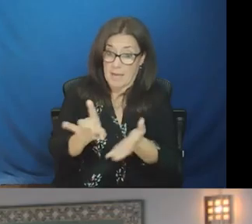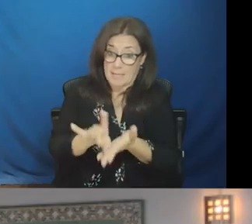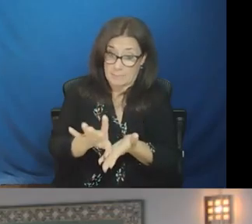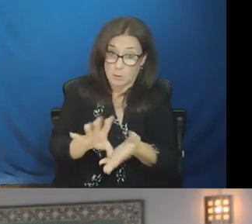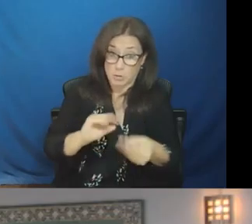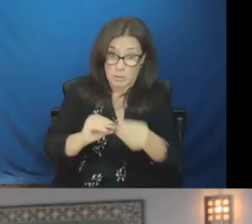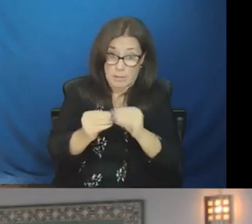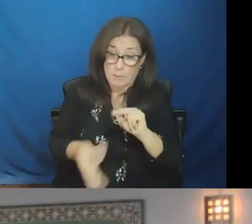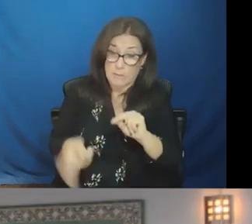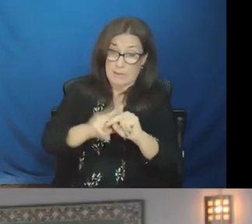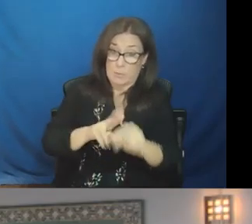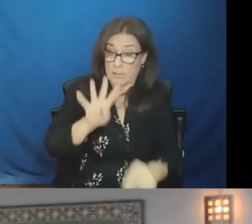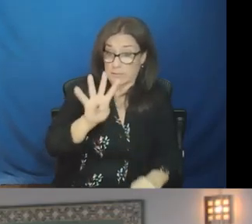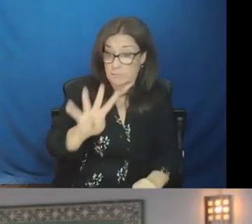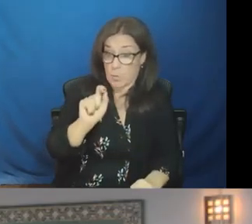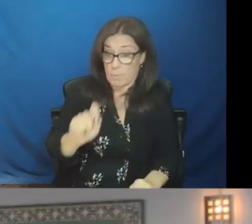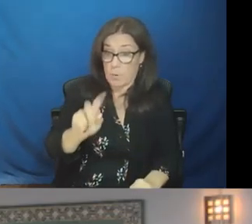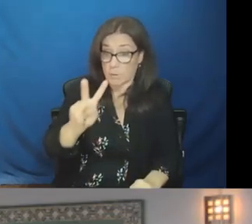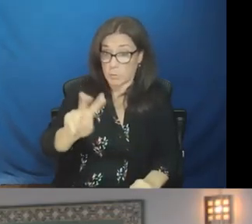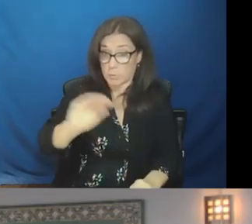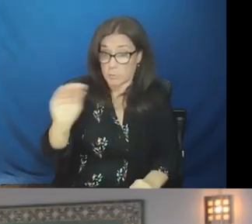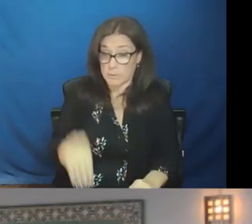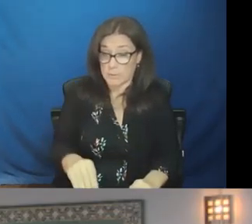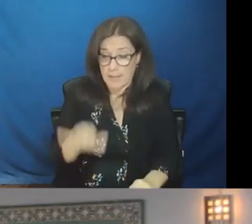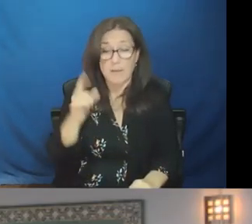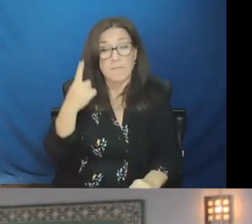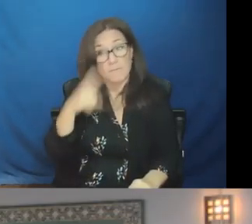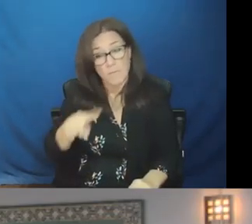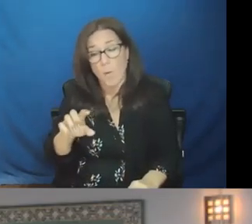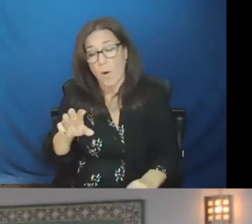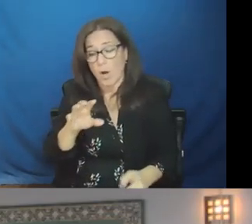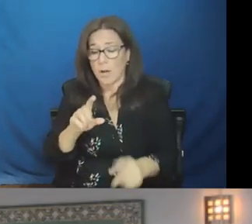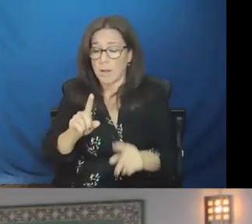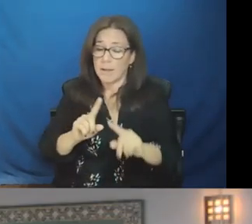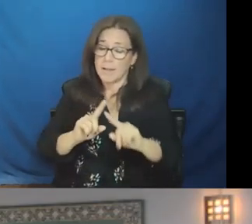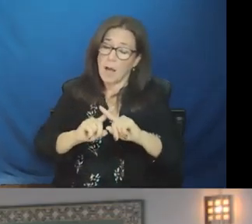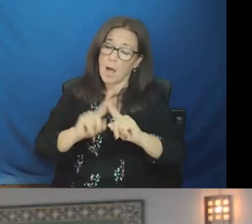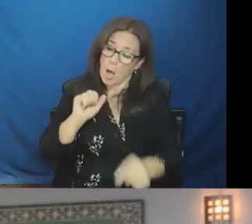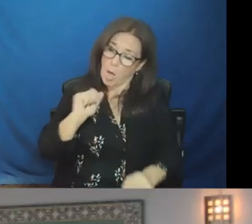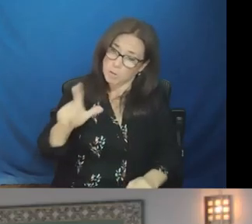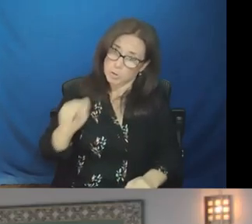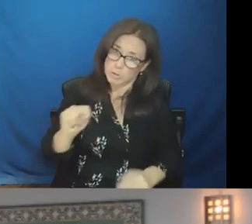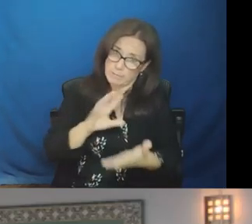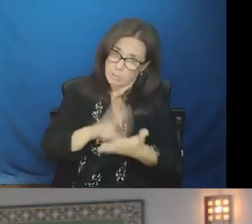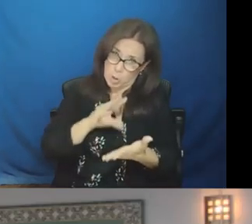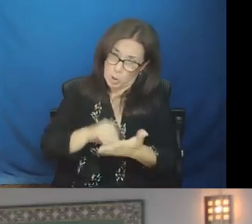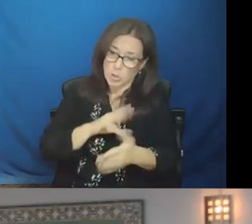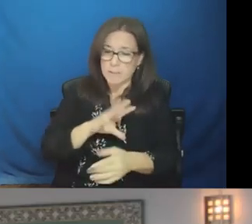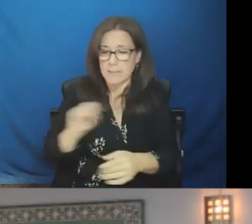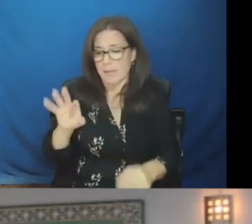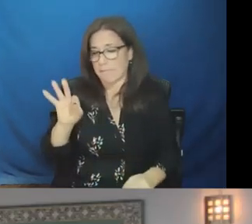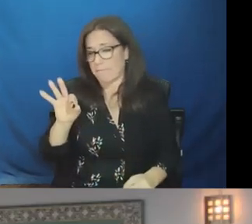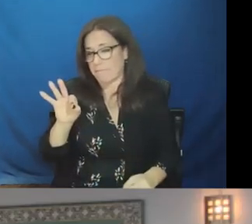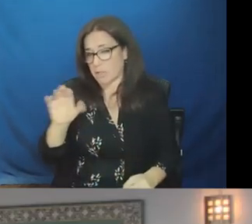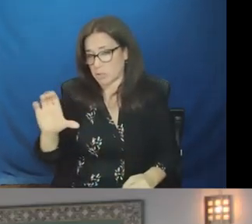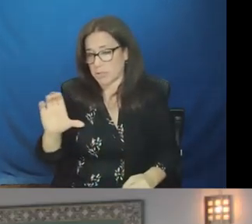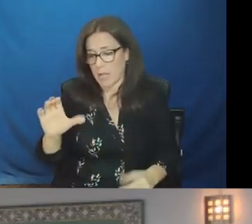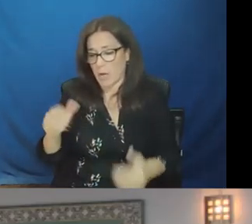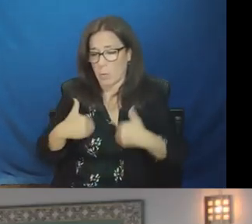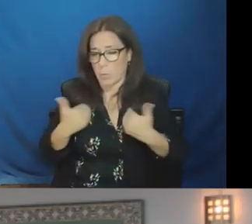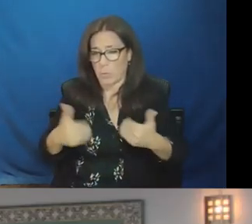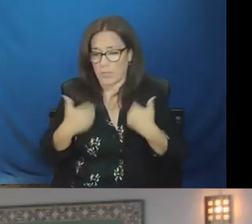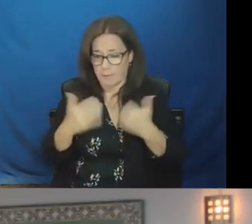pero el año pasado antes del codis hubo un aumento al igual que para los estudiantes que aprenden